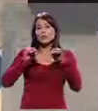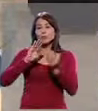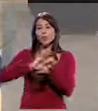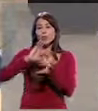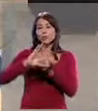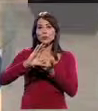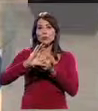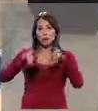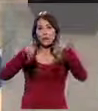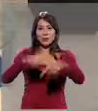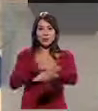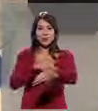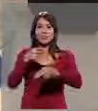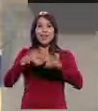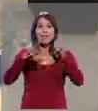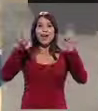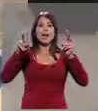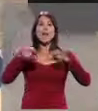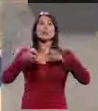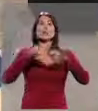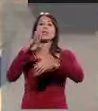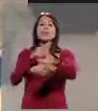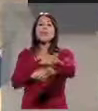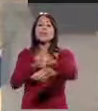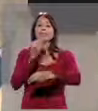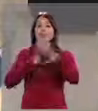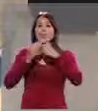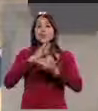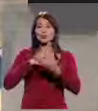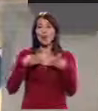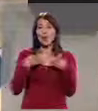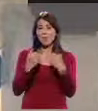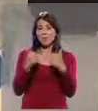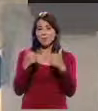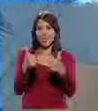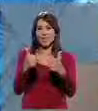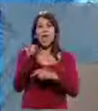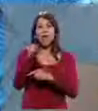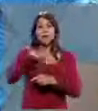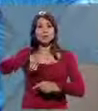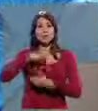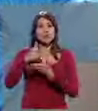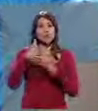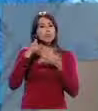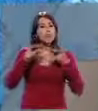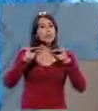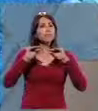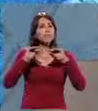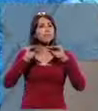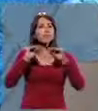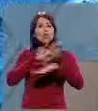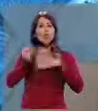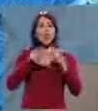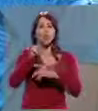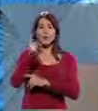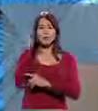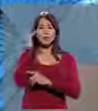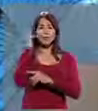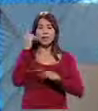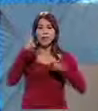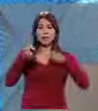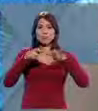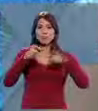cursos para personas diabéticas se llama control de su diabetes comiendo sanamente y ahí les enseñamos todo lo que tienen que saber verdad para el control